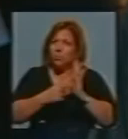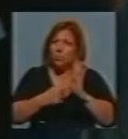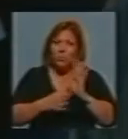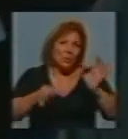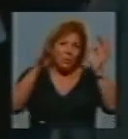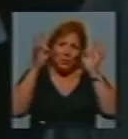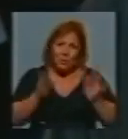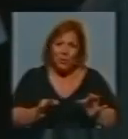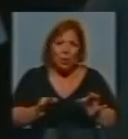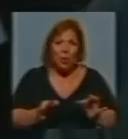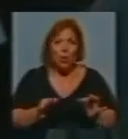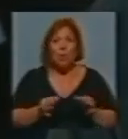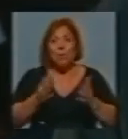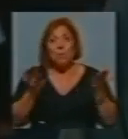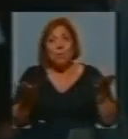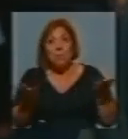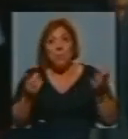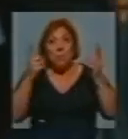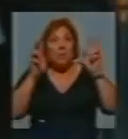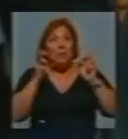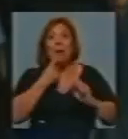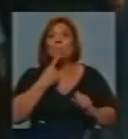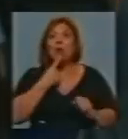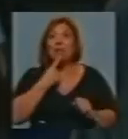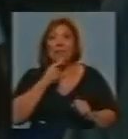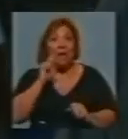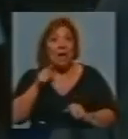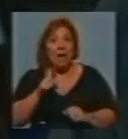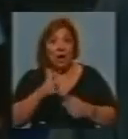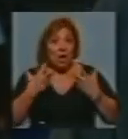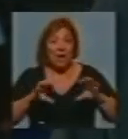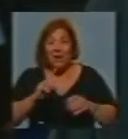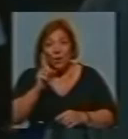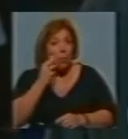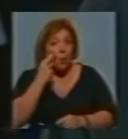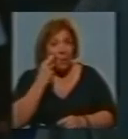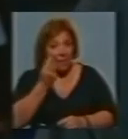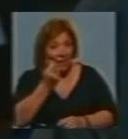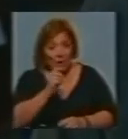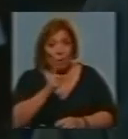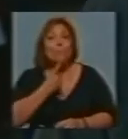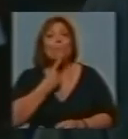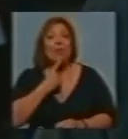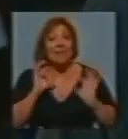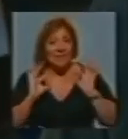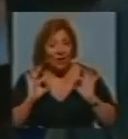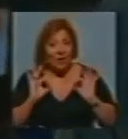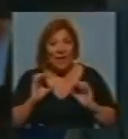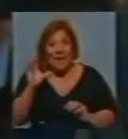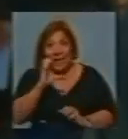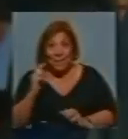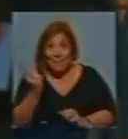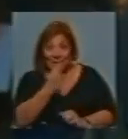estaban contemplados. Y por un tema político no se resolvió. No es un tema de dinero, sino un tema político. Y digo más, las